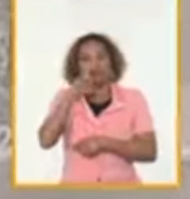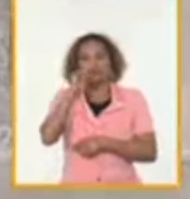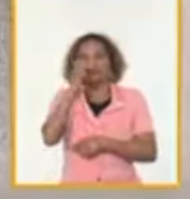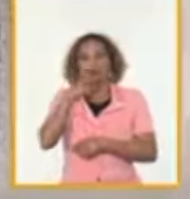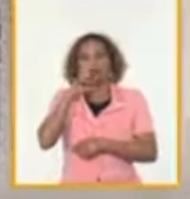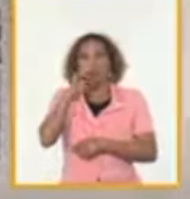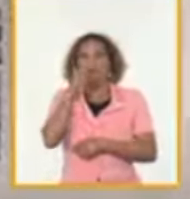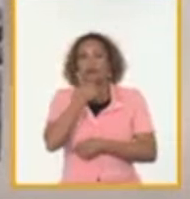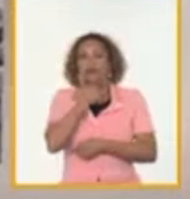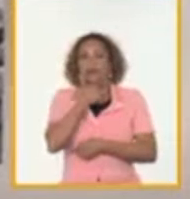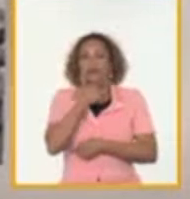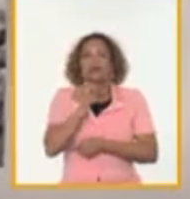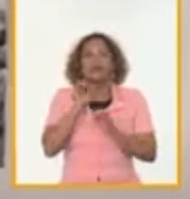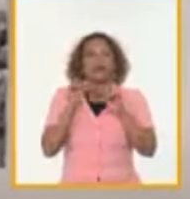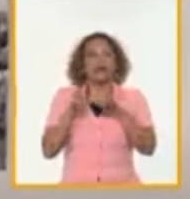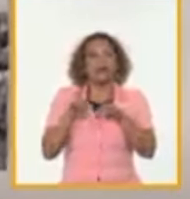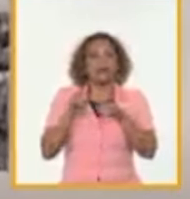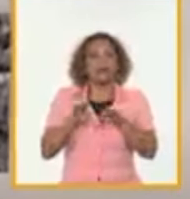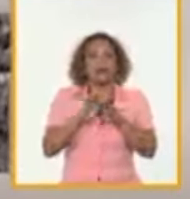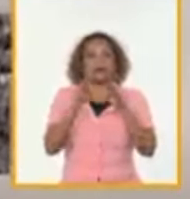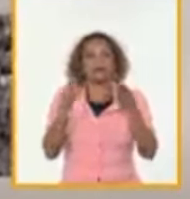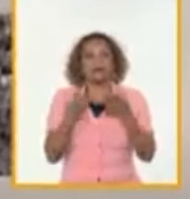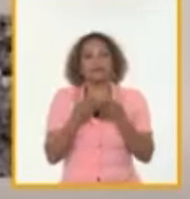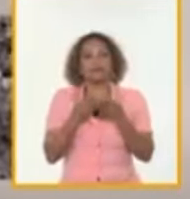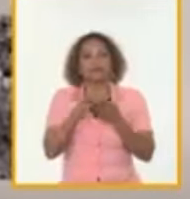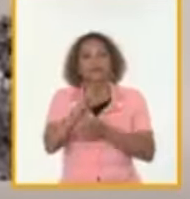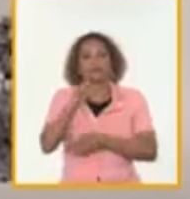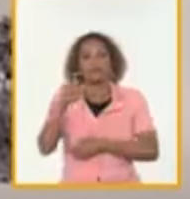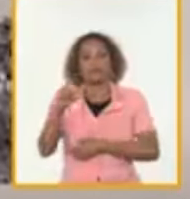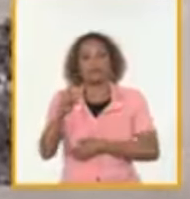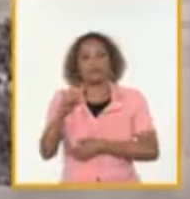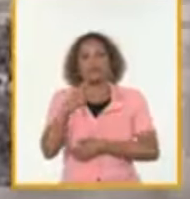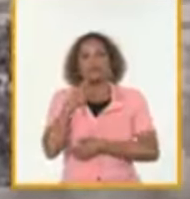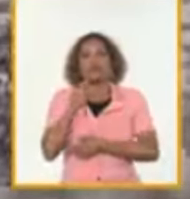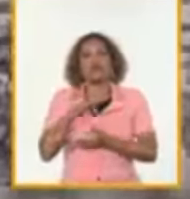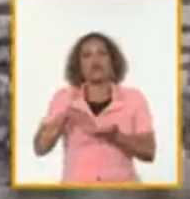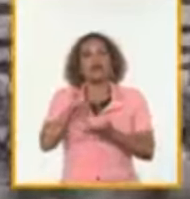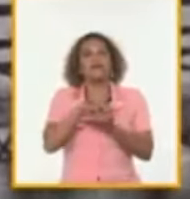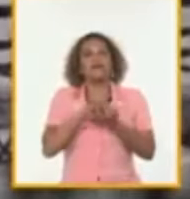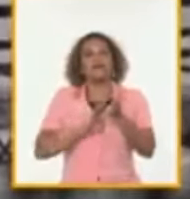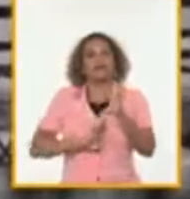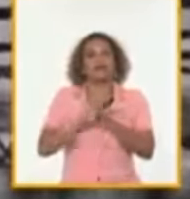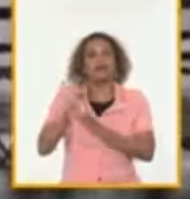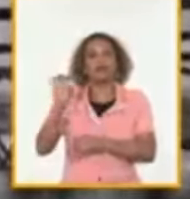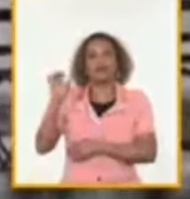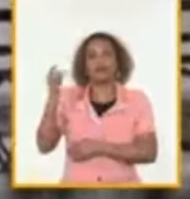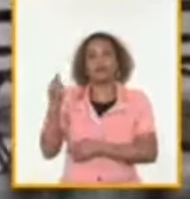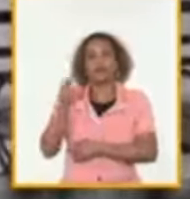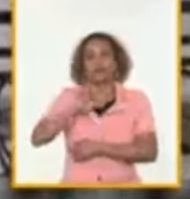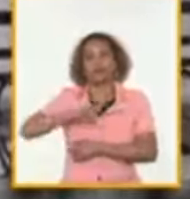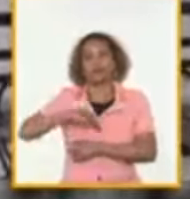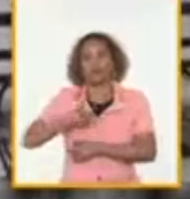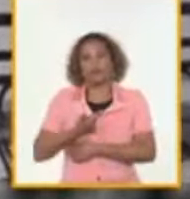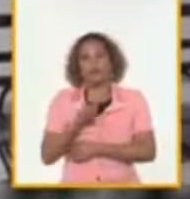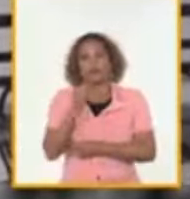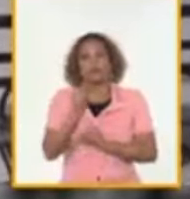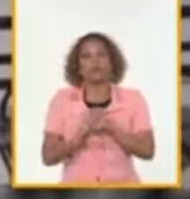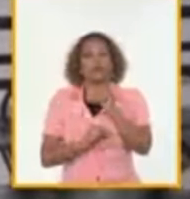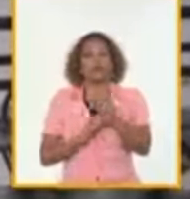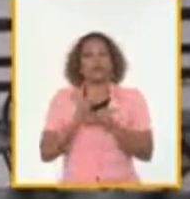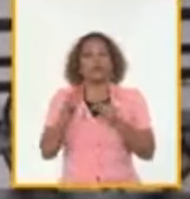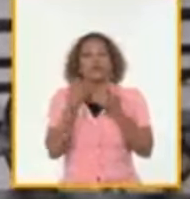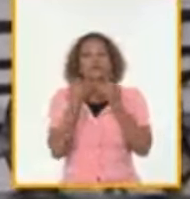ubica los simientes de la gloriosa Santa Clara Villa que alcanzaría un crecimiento económico social y cultural que le fue otorgando autonomía e